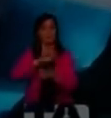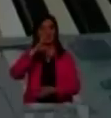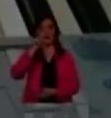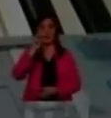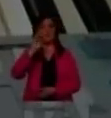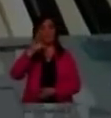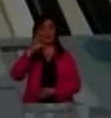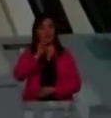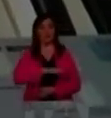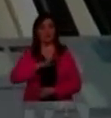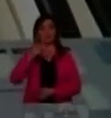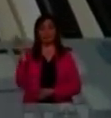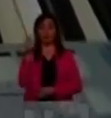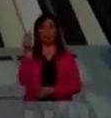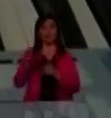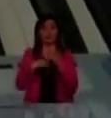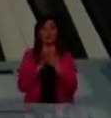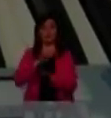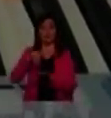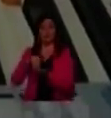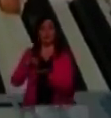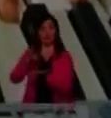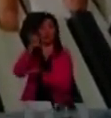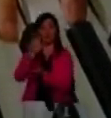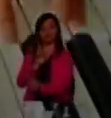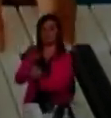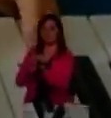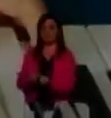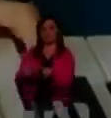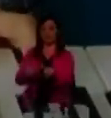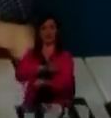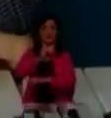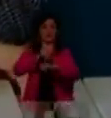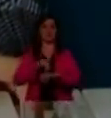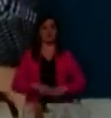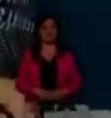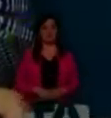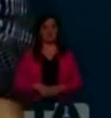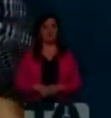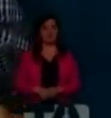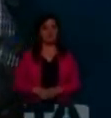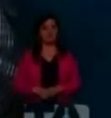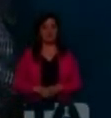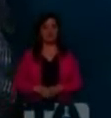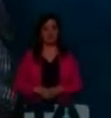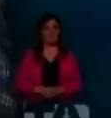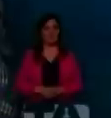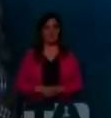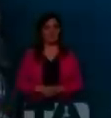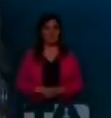y jóvenes que se recuperen vuelvan a sus centros educativos y continúen sus estudios con normalidad.